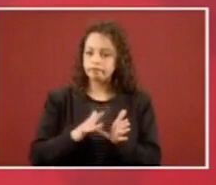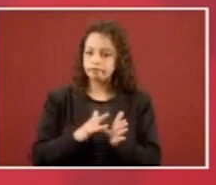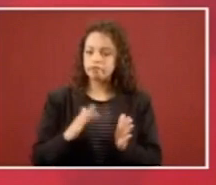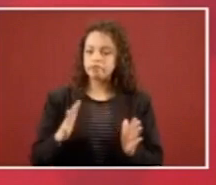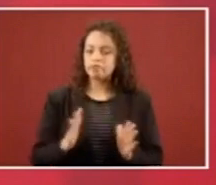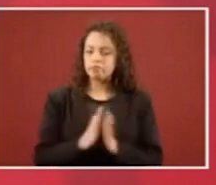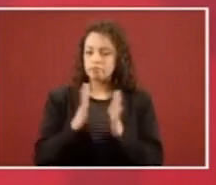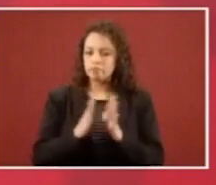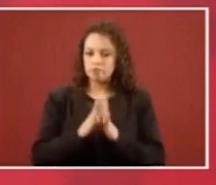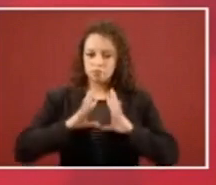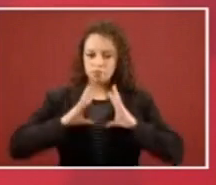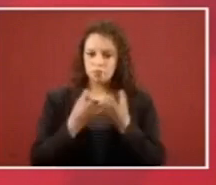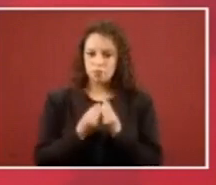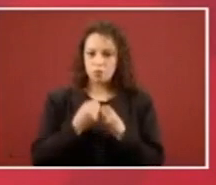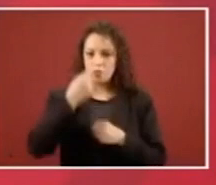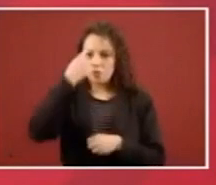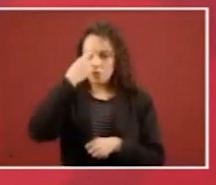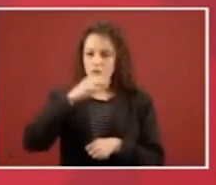la violencia,